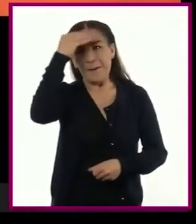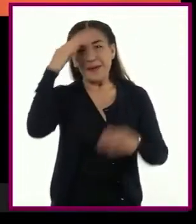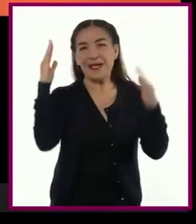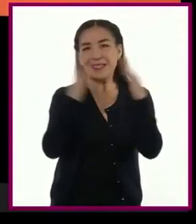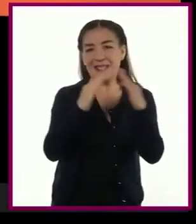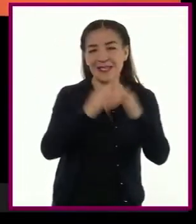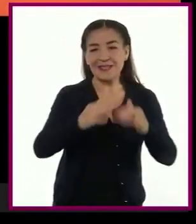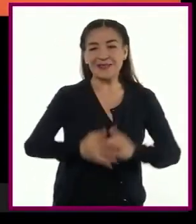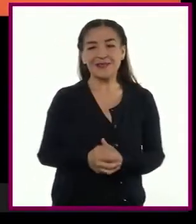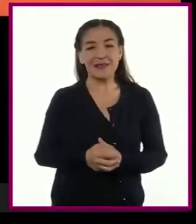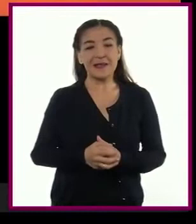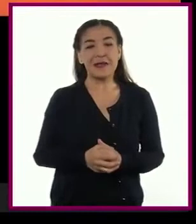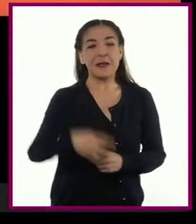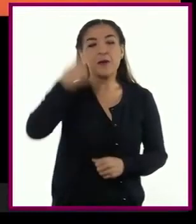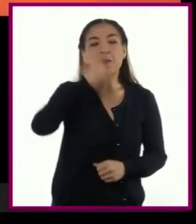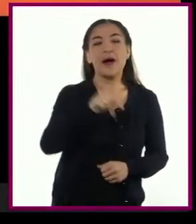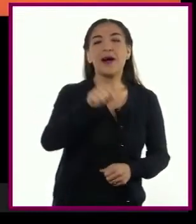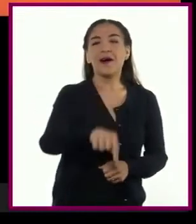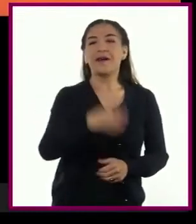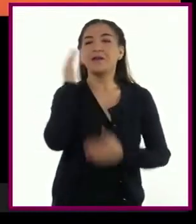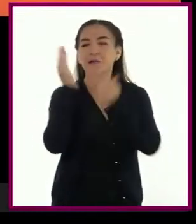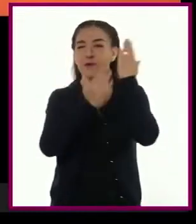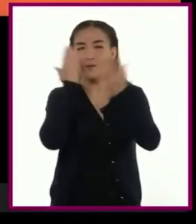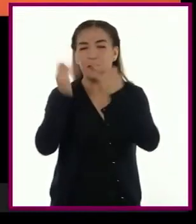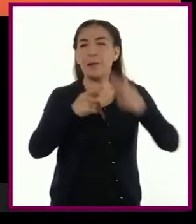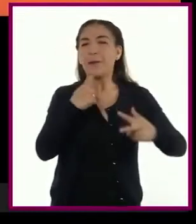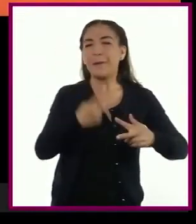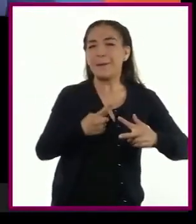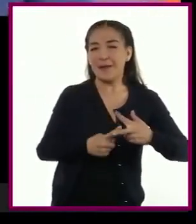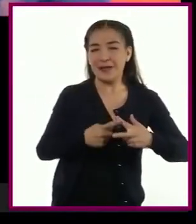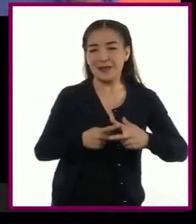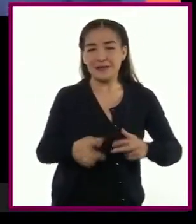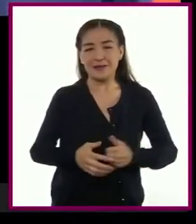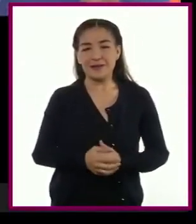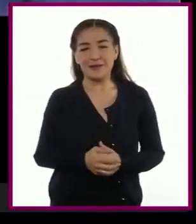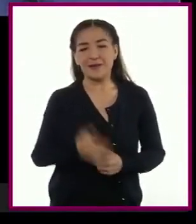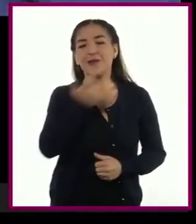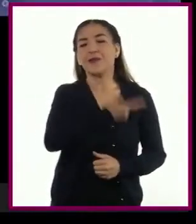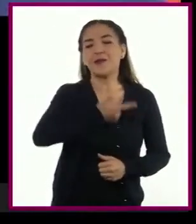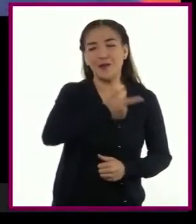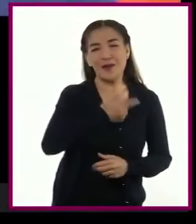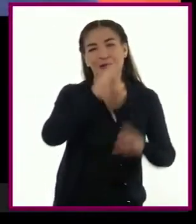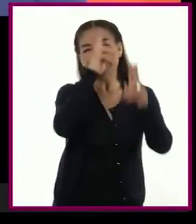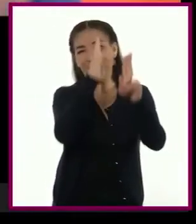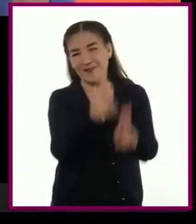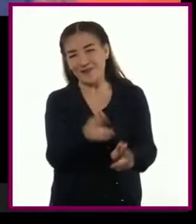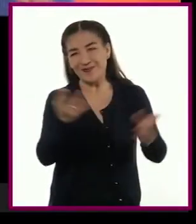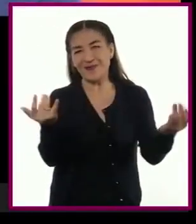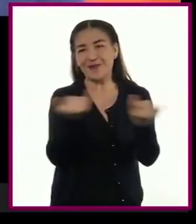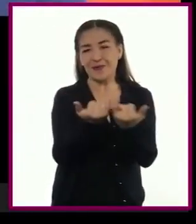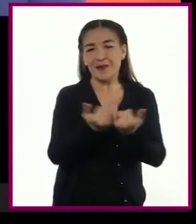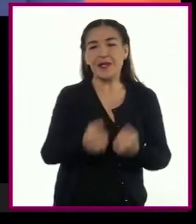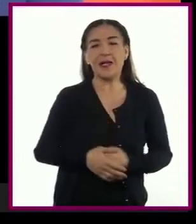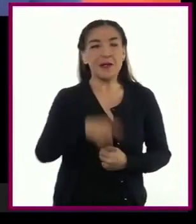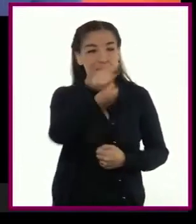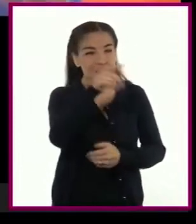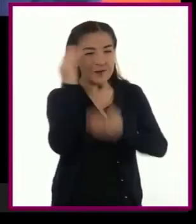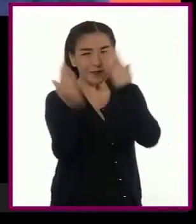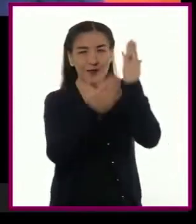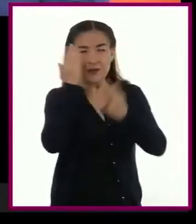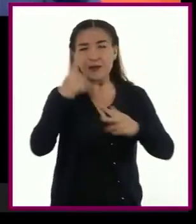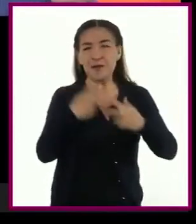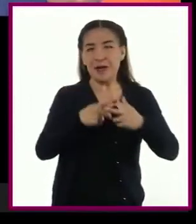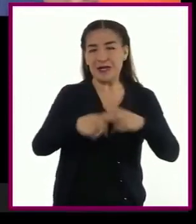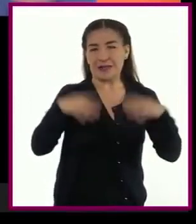Casa para la asignatura de Matemáticas. Es un honor, profesor Gauss. Sus estudios matemáticos